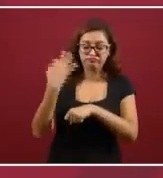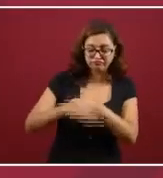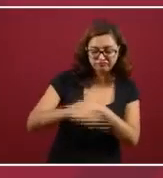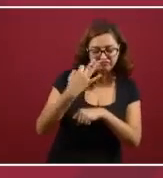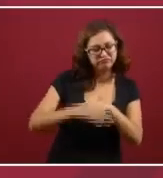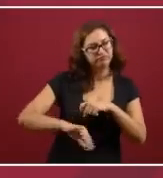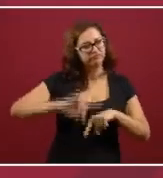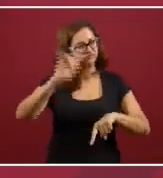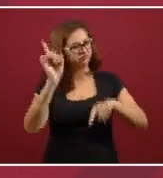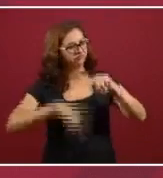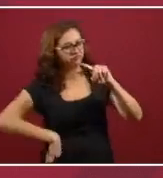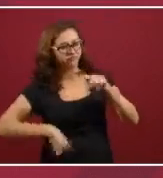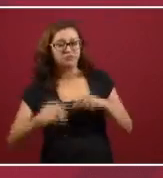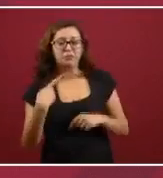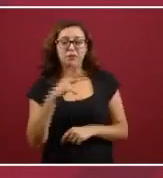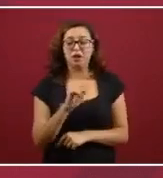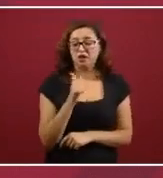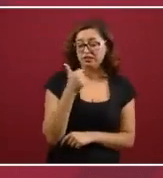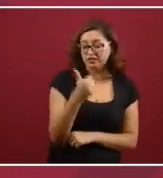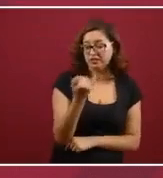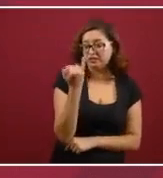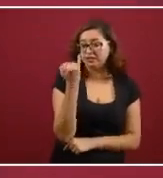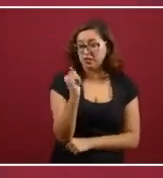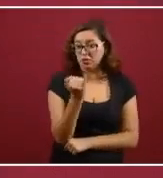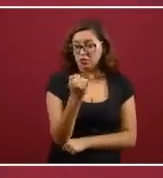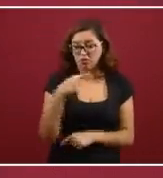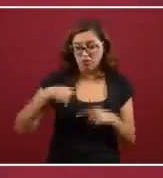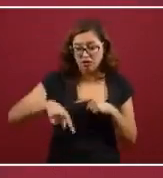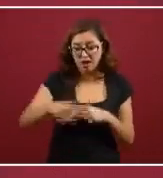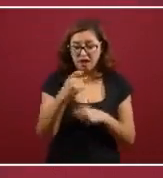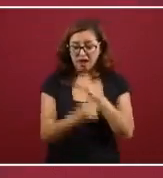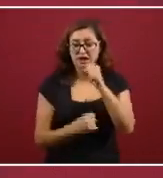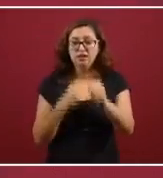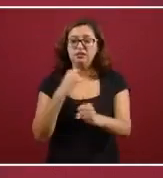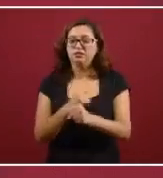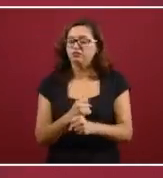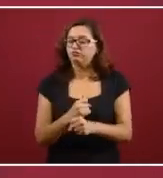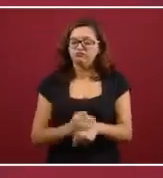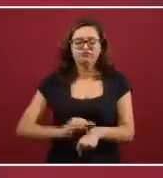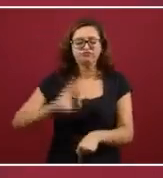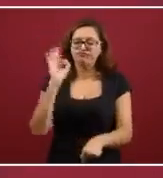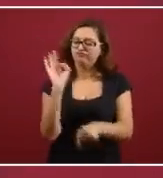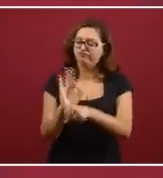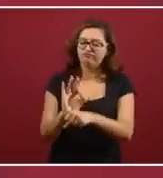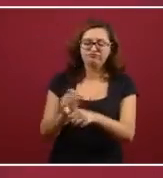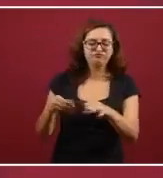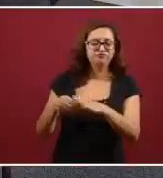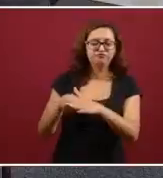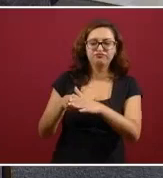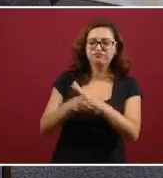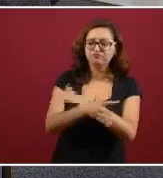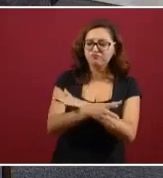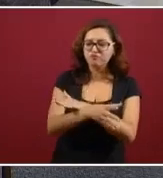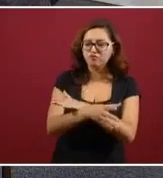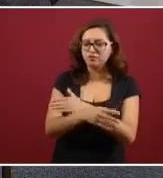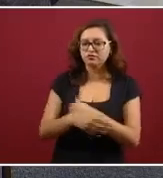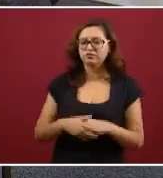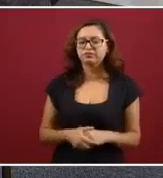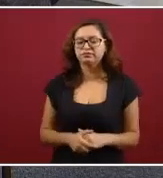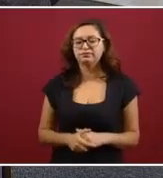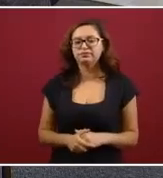provisionales. Sin embargo, el 6 de junio de este año fue rechazado el amparo. Entonces,